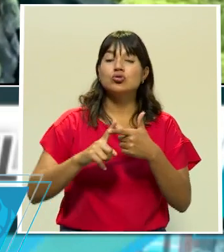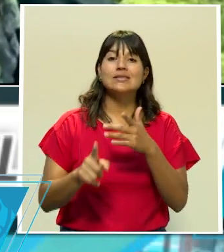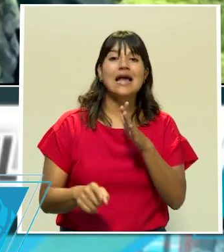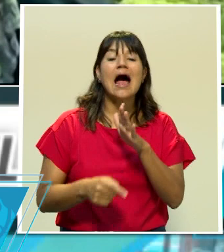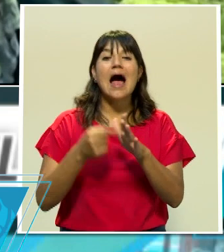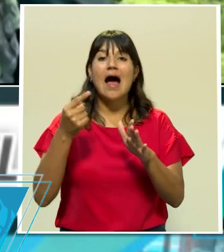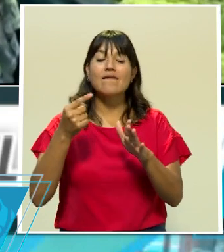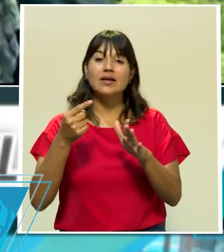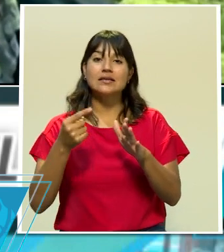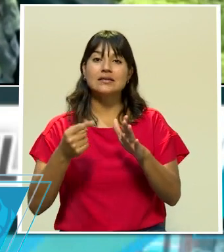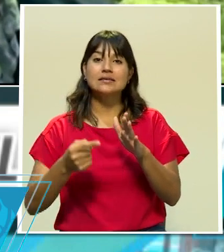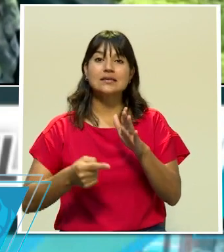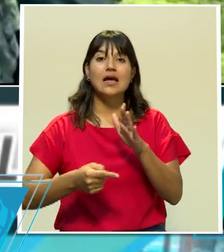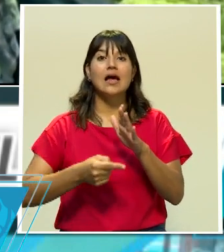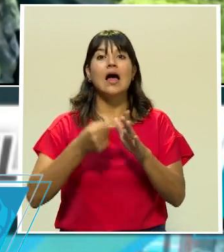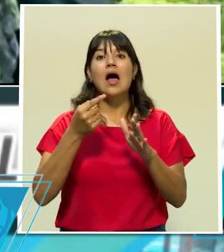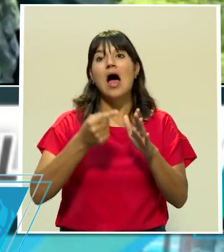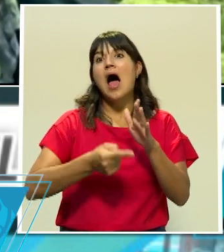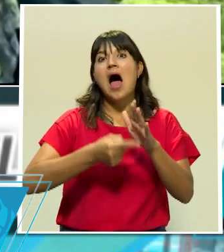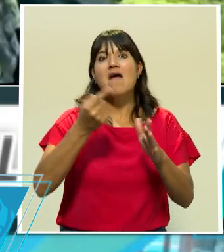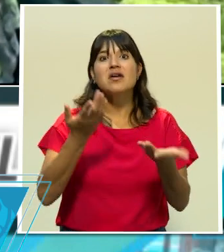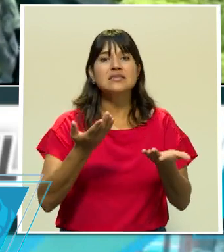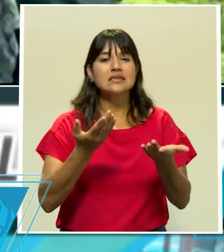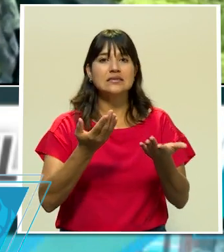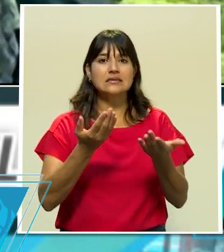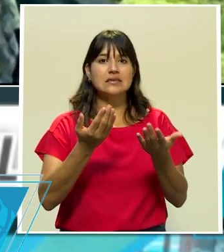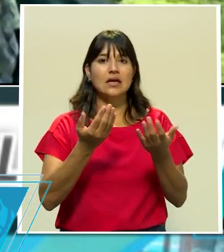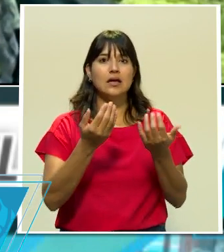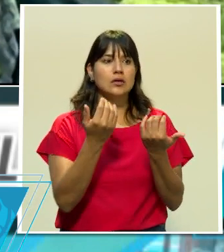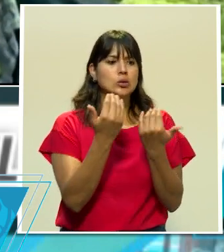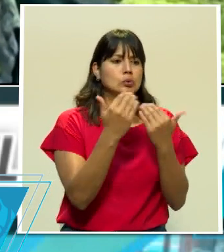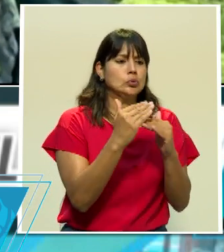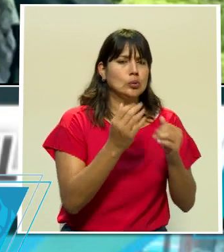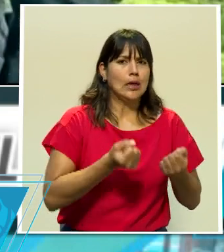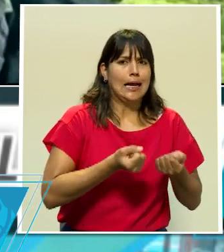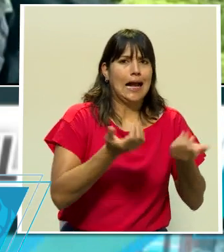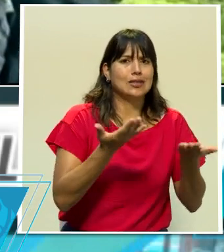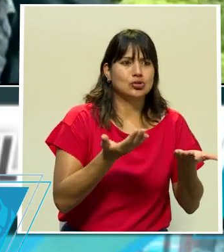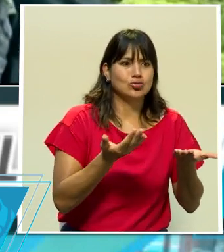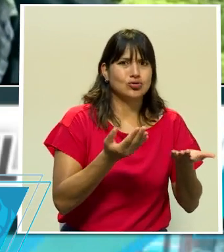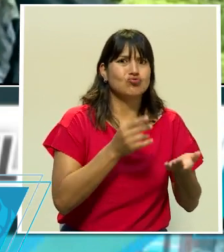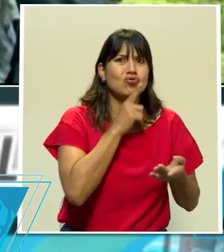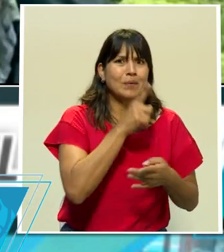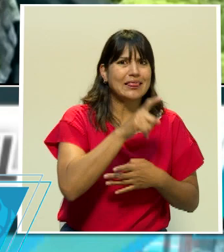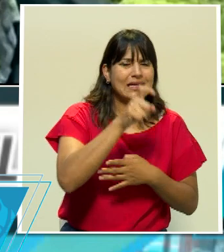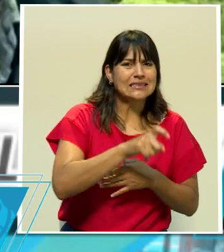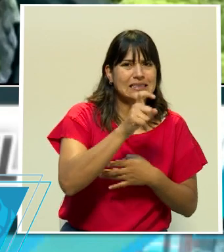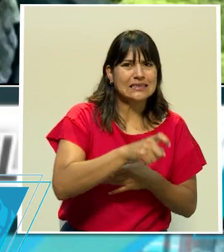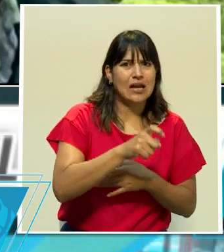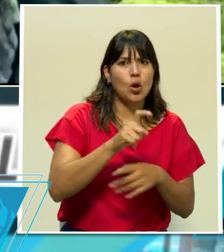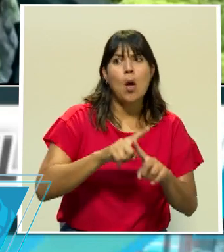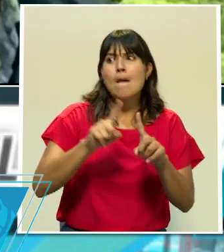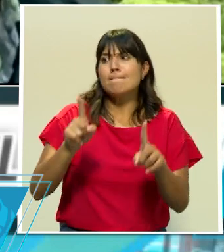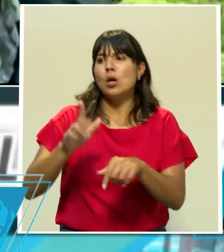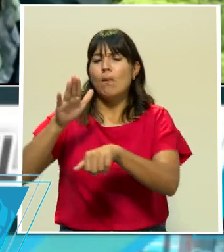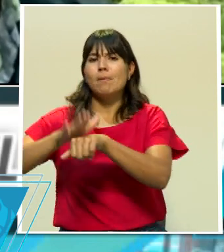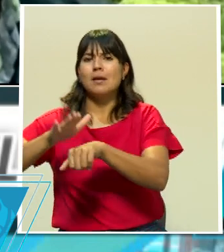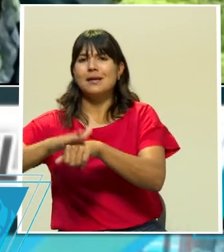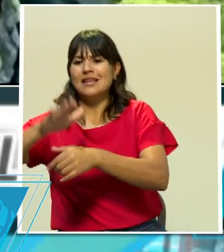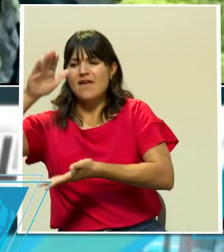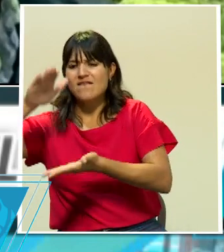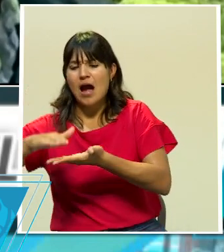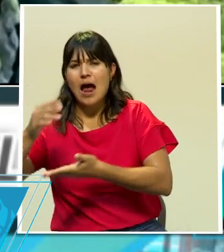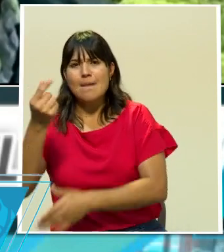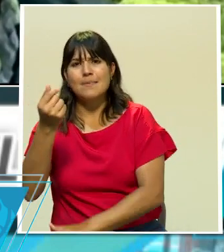propone una rebaja al marchamo de carros que llevan valores de 50 millones de colones. ¿Cómo pueden asimilarse